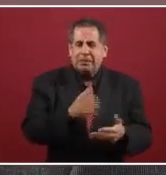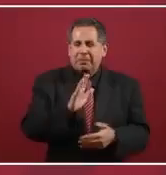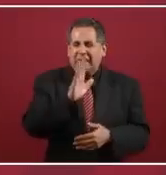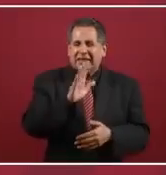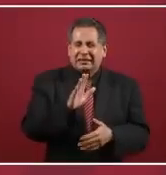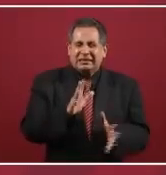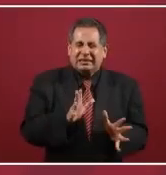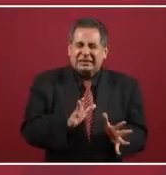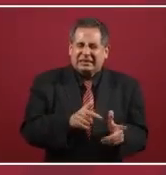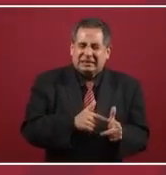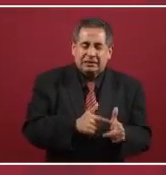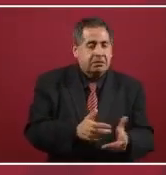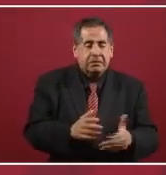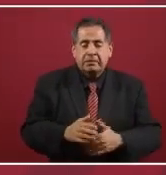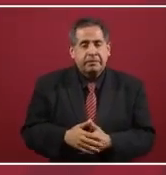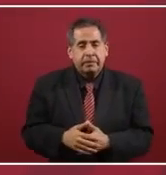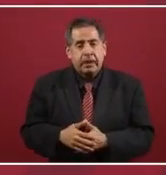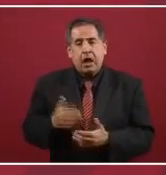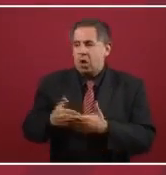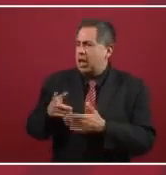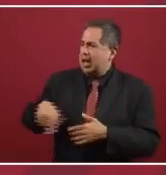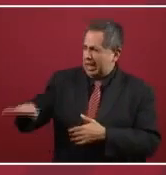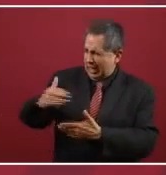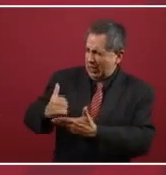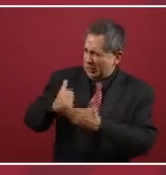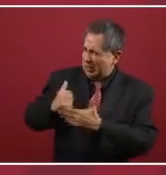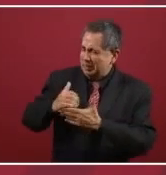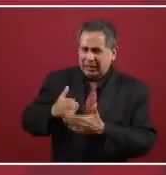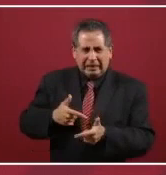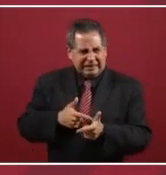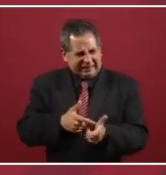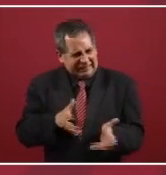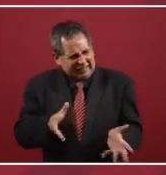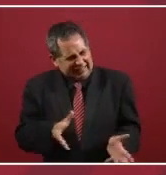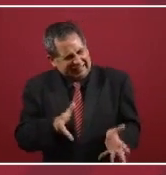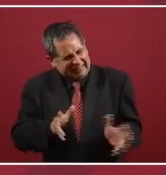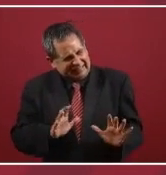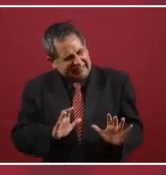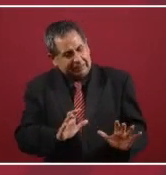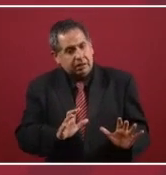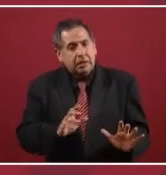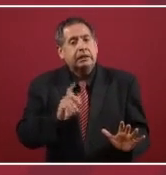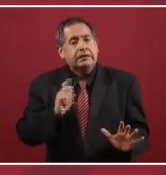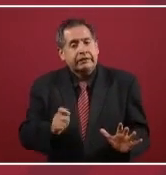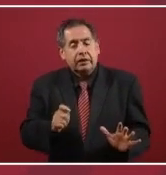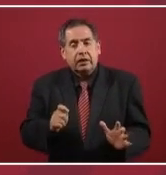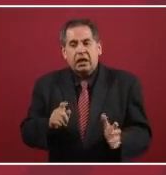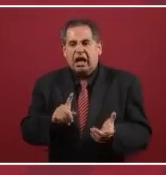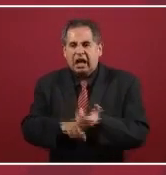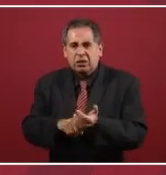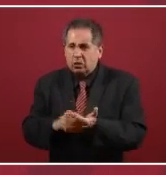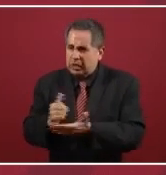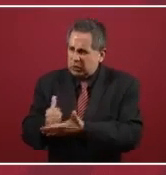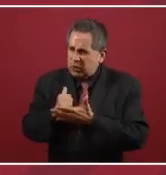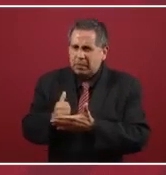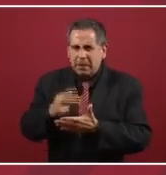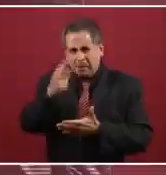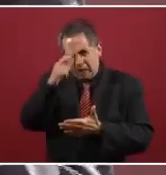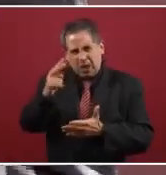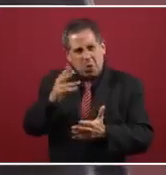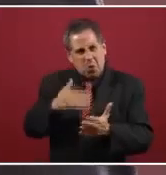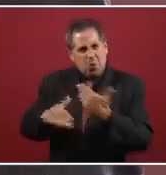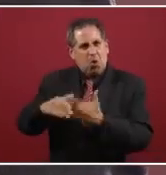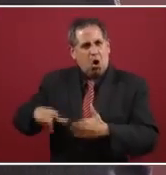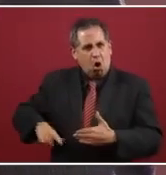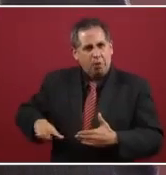lo paramos, pero es un cuerpo de avance lento y hay que empujarlo entre